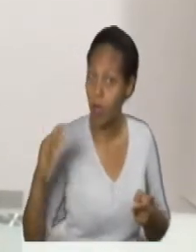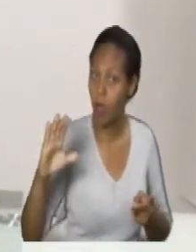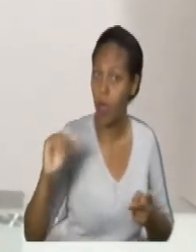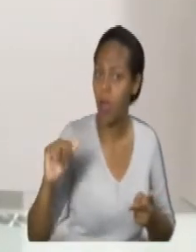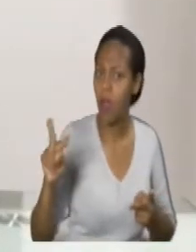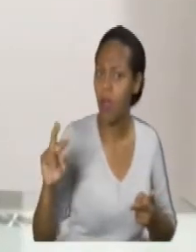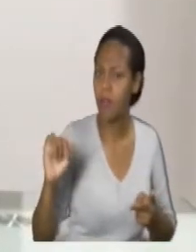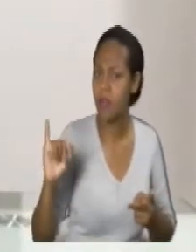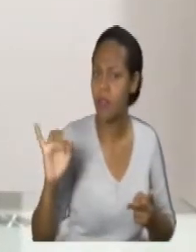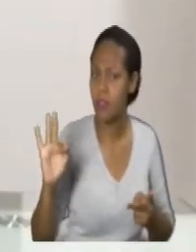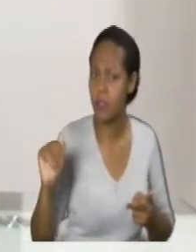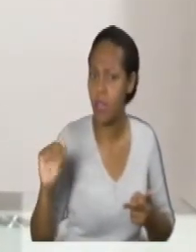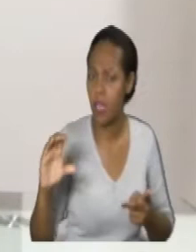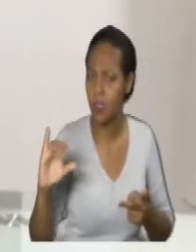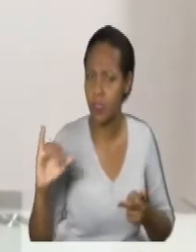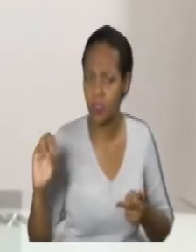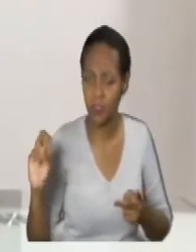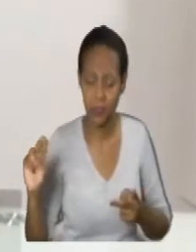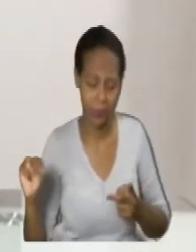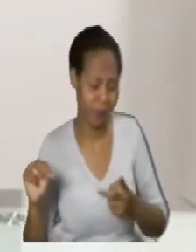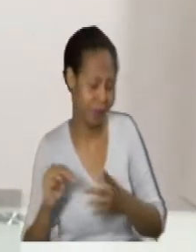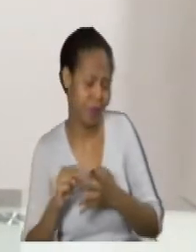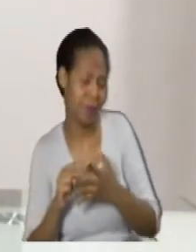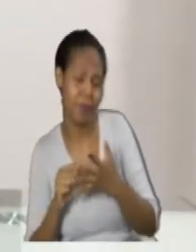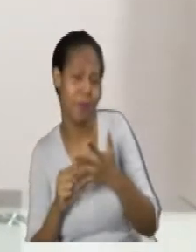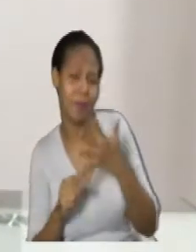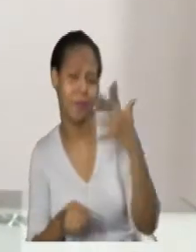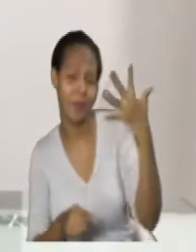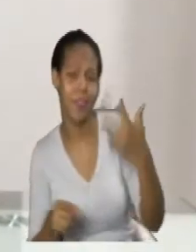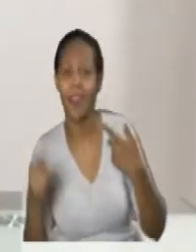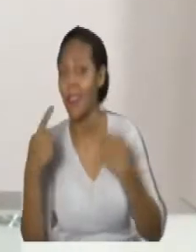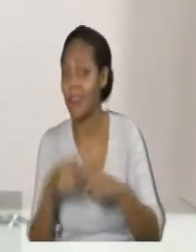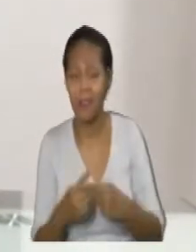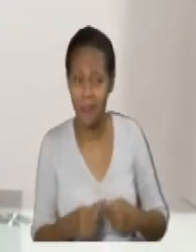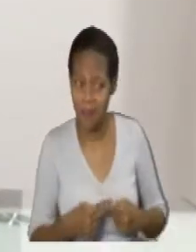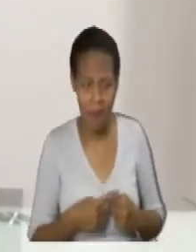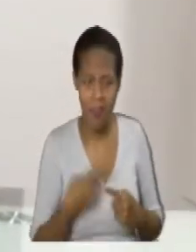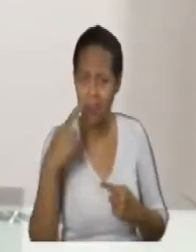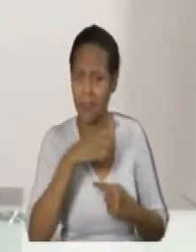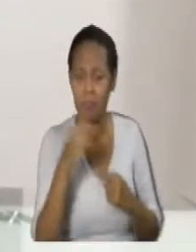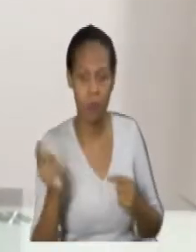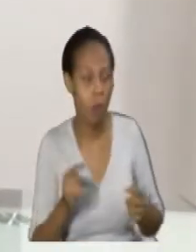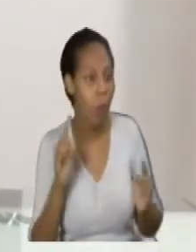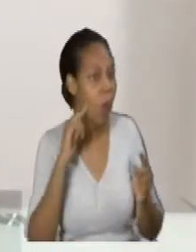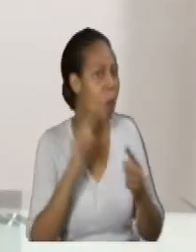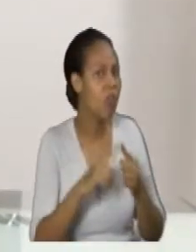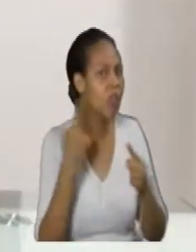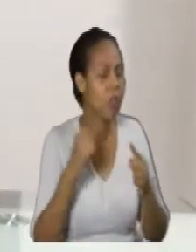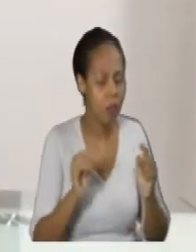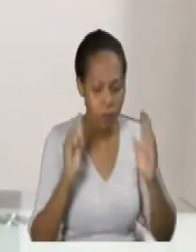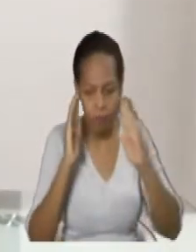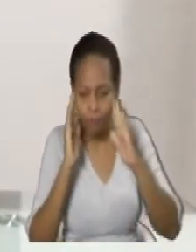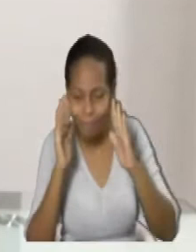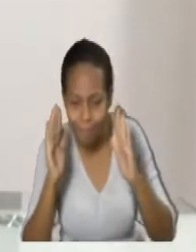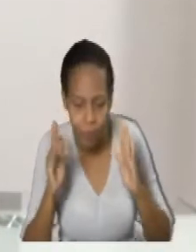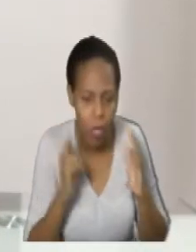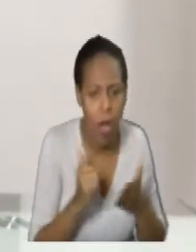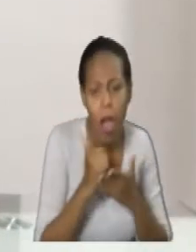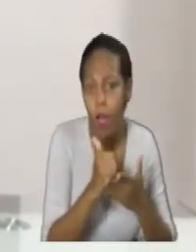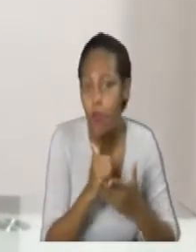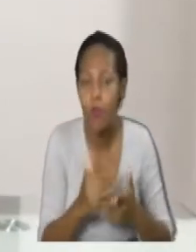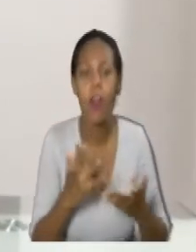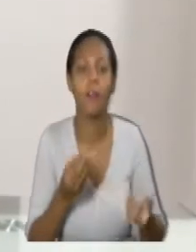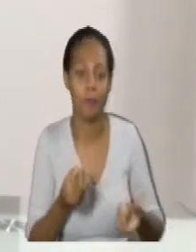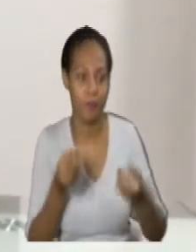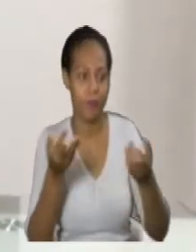demás equipos que debe contar una estética para brindarles a ustedes la mejor atención. Entonces, los esperamos aquí en